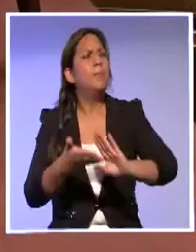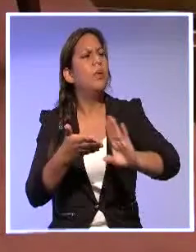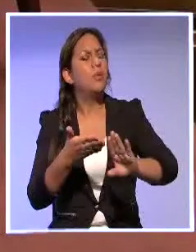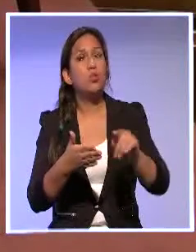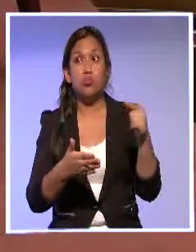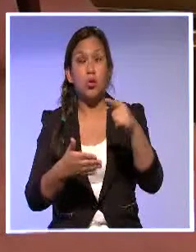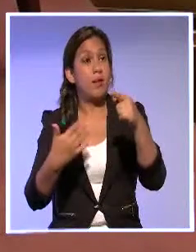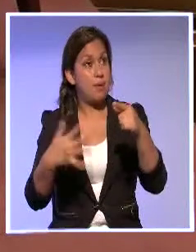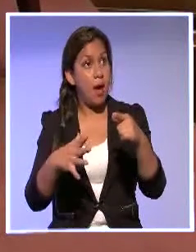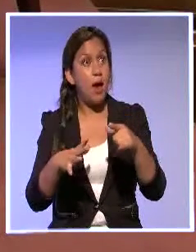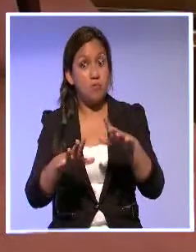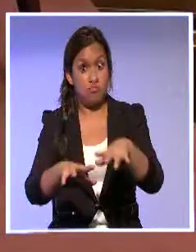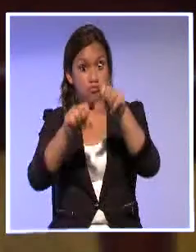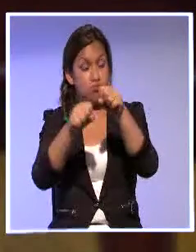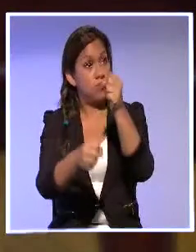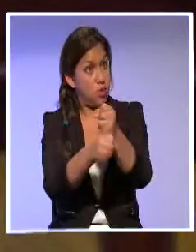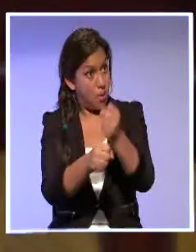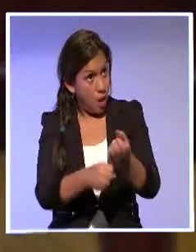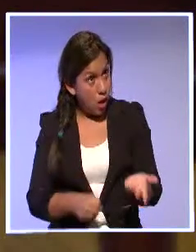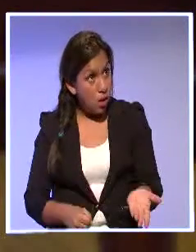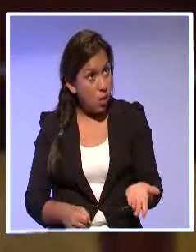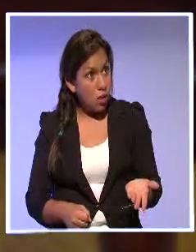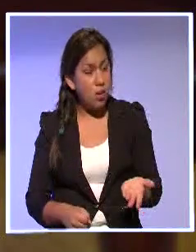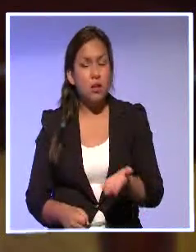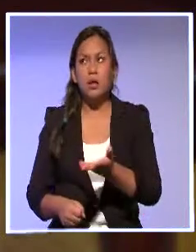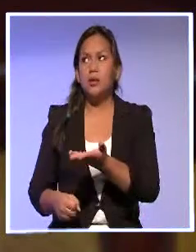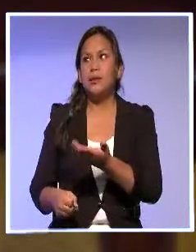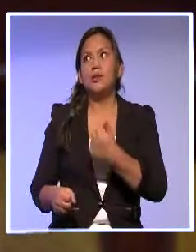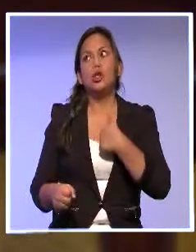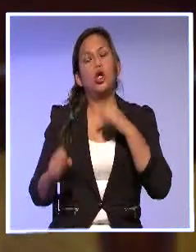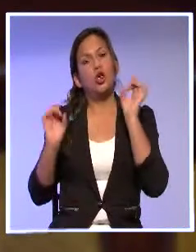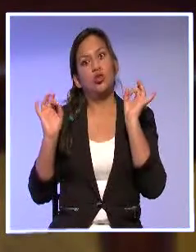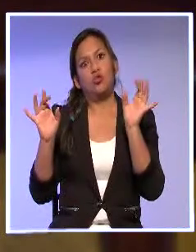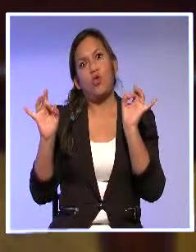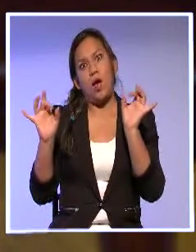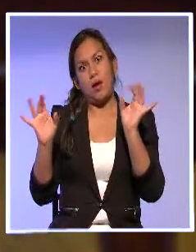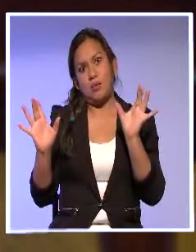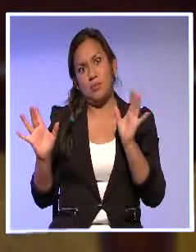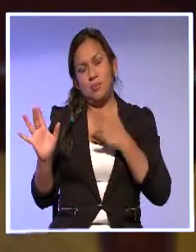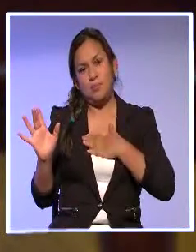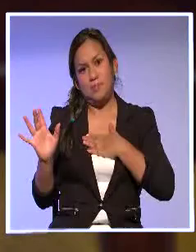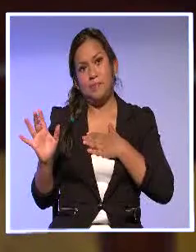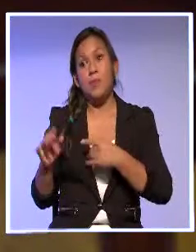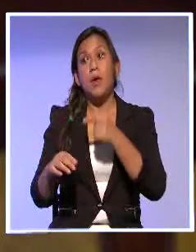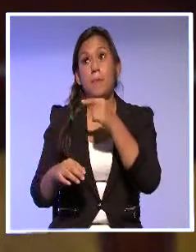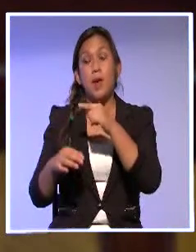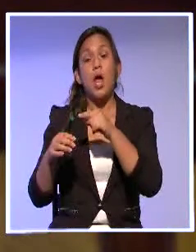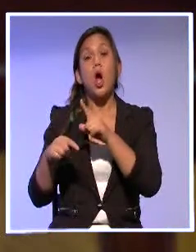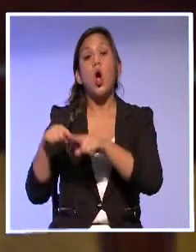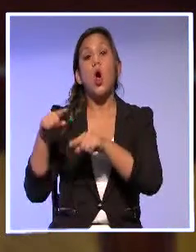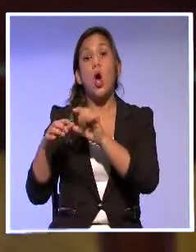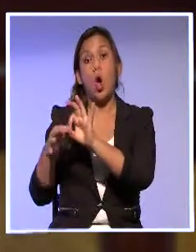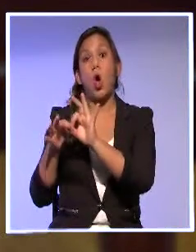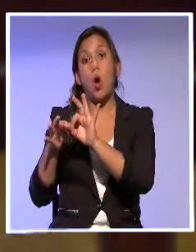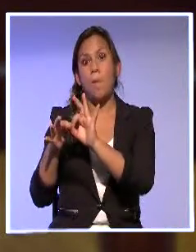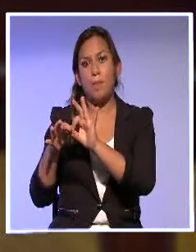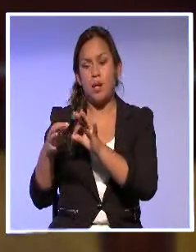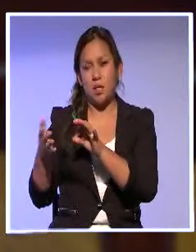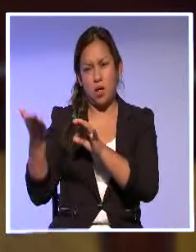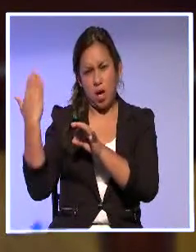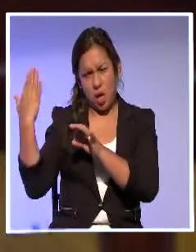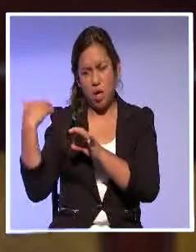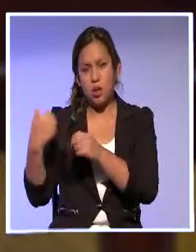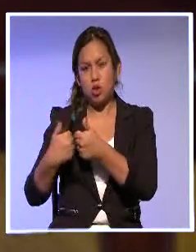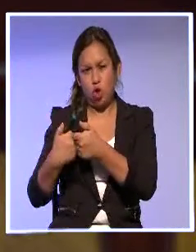mío bueno yo tuve suerte en realidad porque mi ex compañero vivía allá y él ya